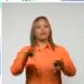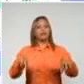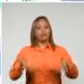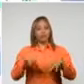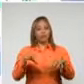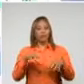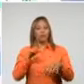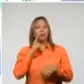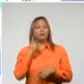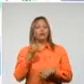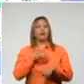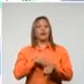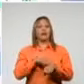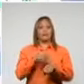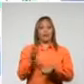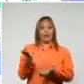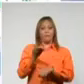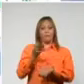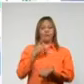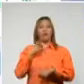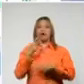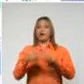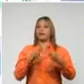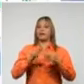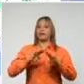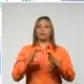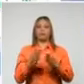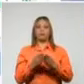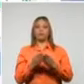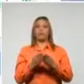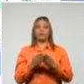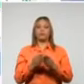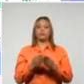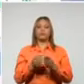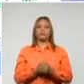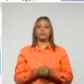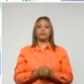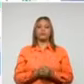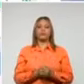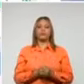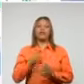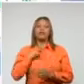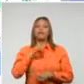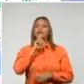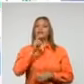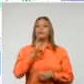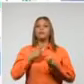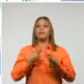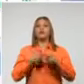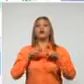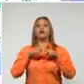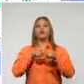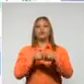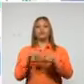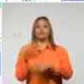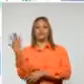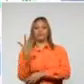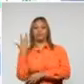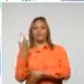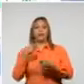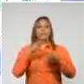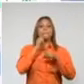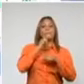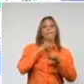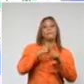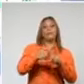con tiempo las fases correspondientes. Este escenario es más complejo, pues se une la situación meteorológica con la epidemia de la COVID-19 y no